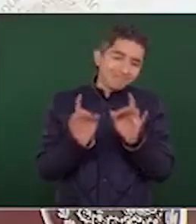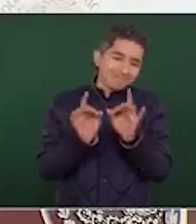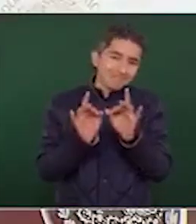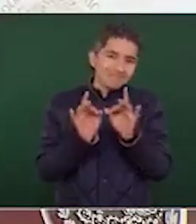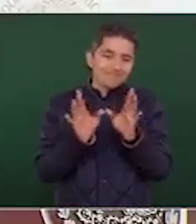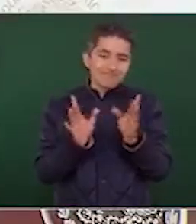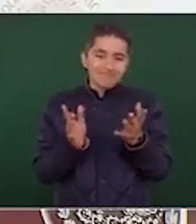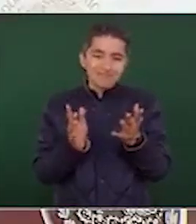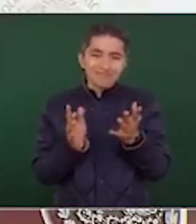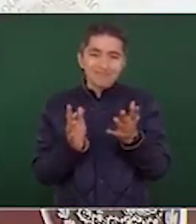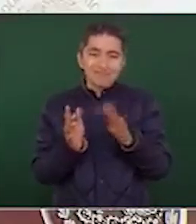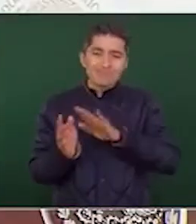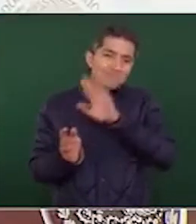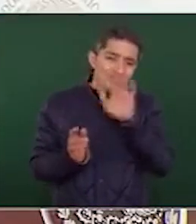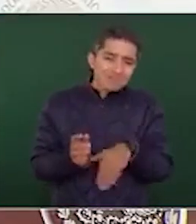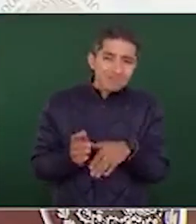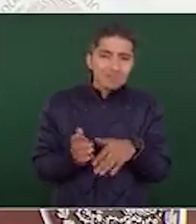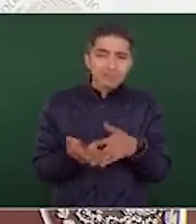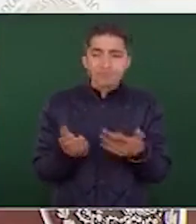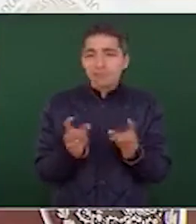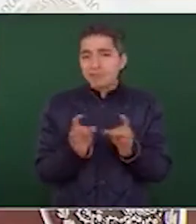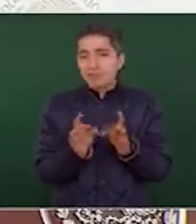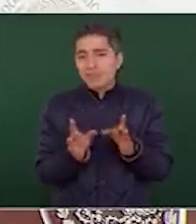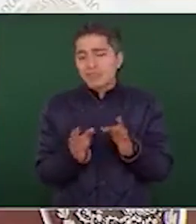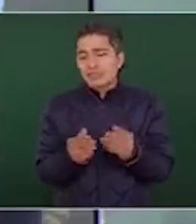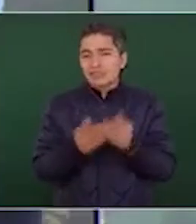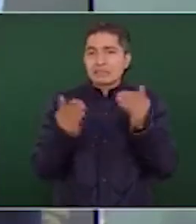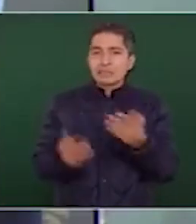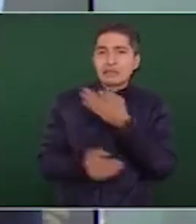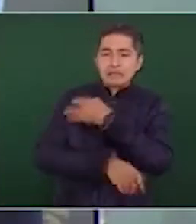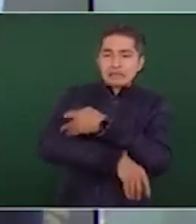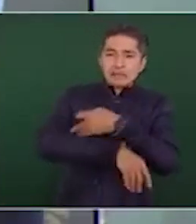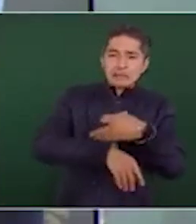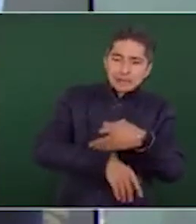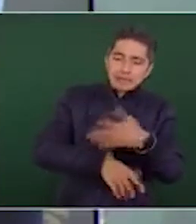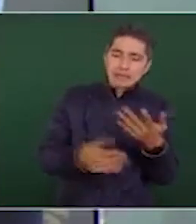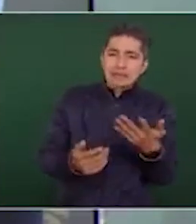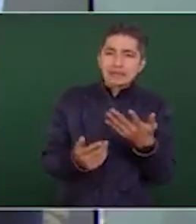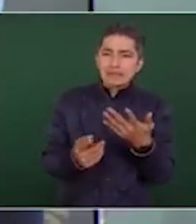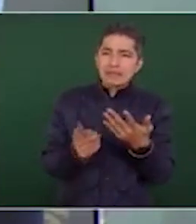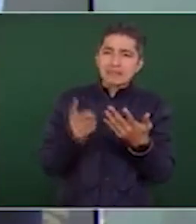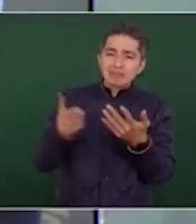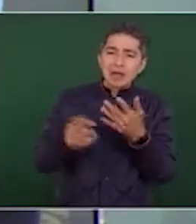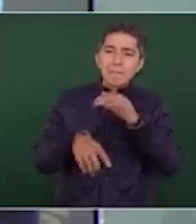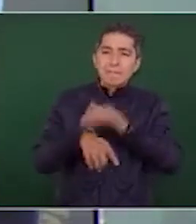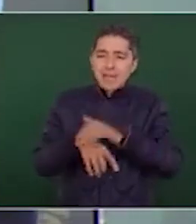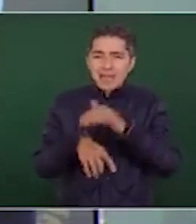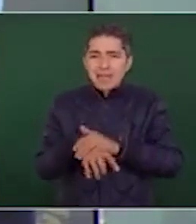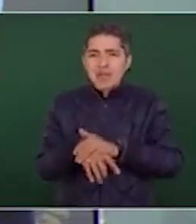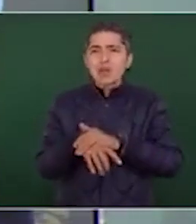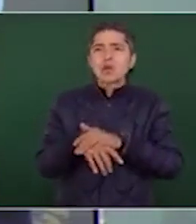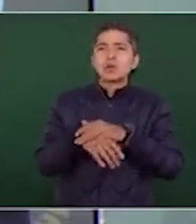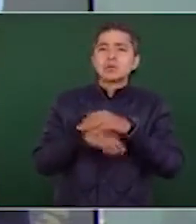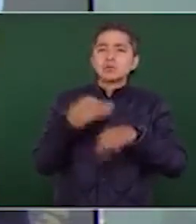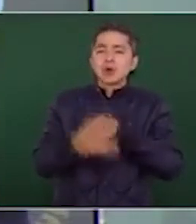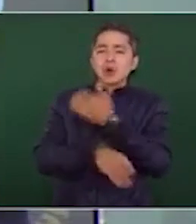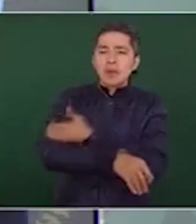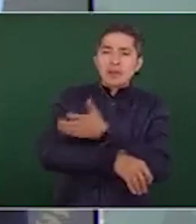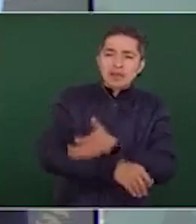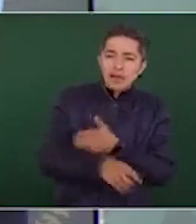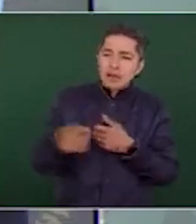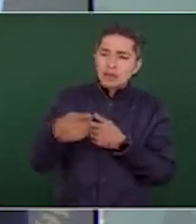haya perdió la vida, y le enviamos a sus familiares, a todos sus amigos, a sus